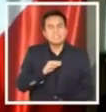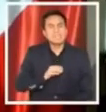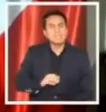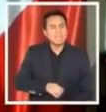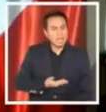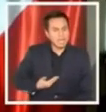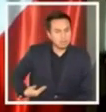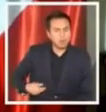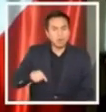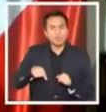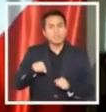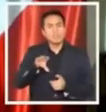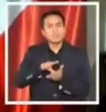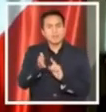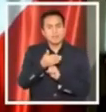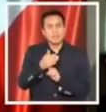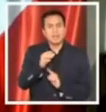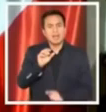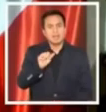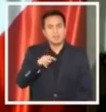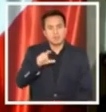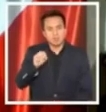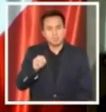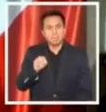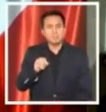patria, y a quien quiero agradecer.